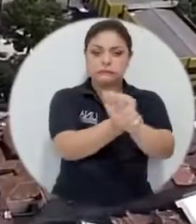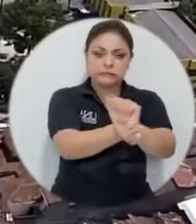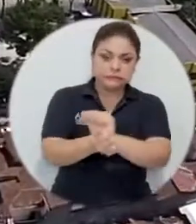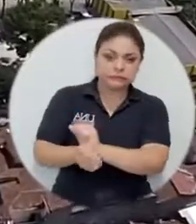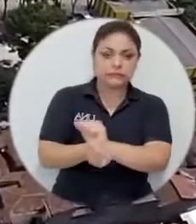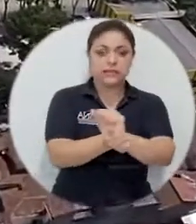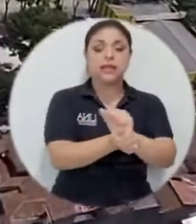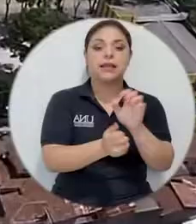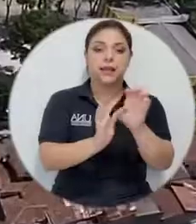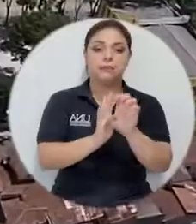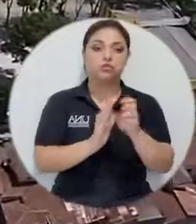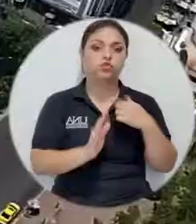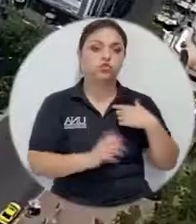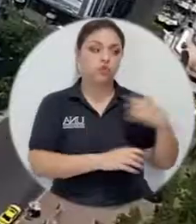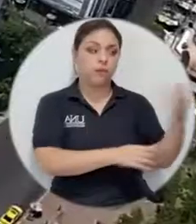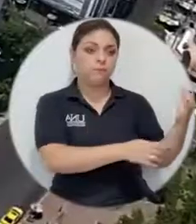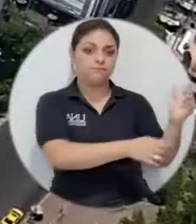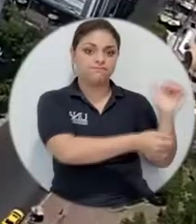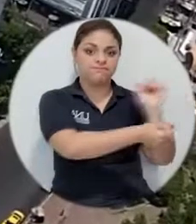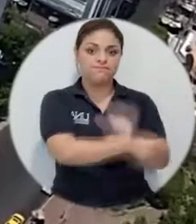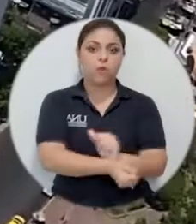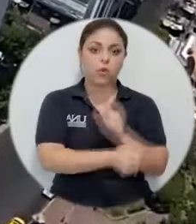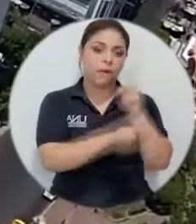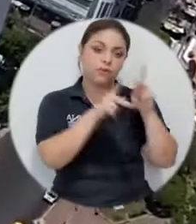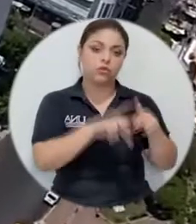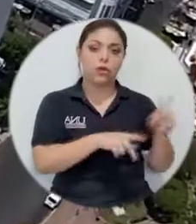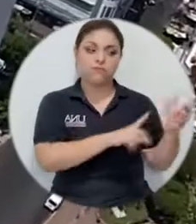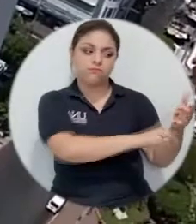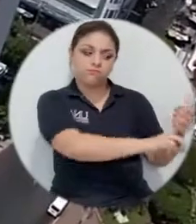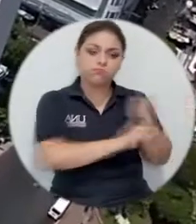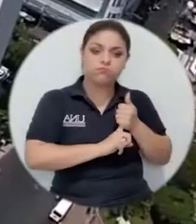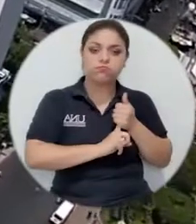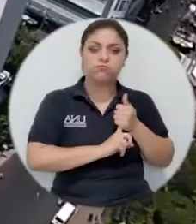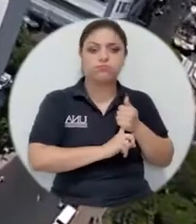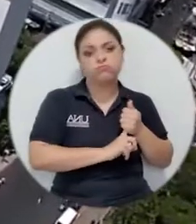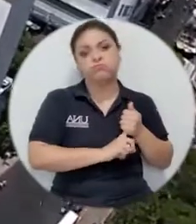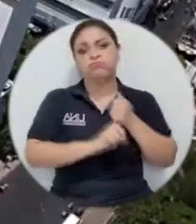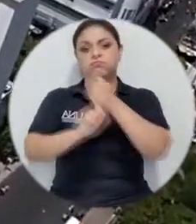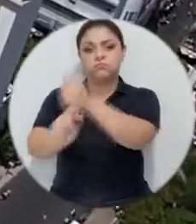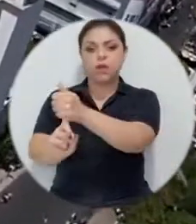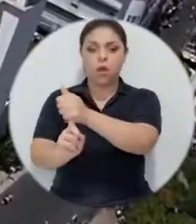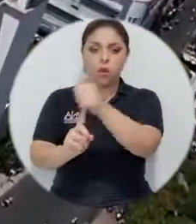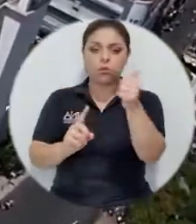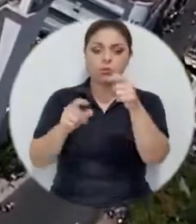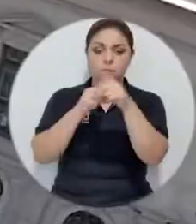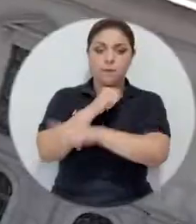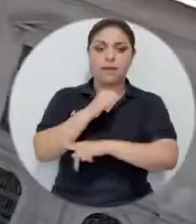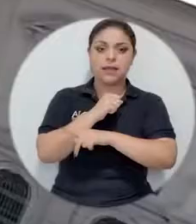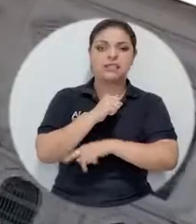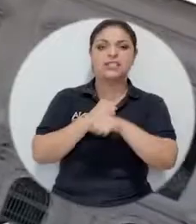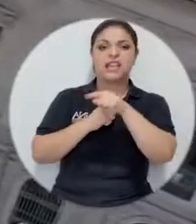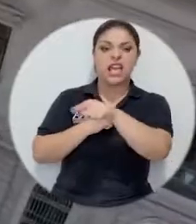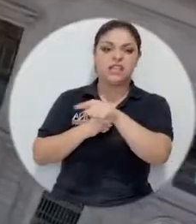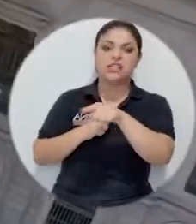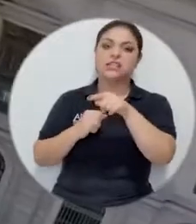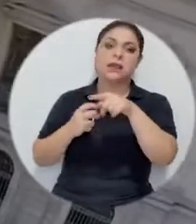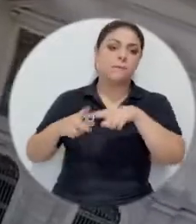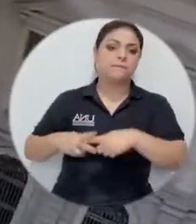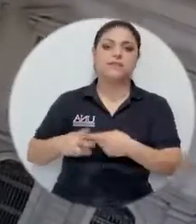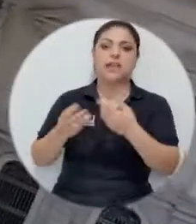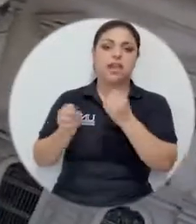yo me llevo una persona para otro país y en ese país esa persona va a entrar en